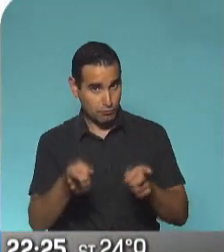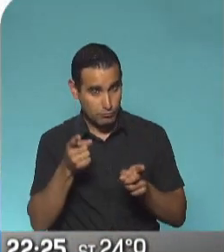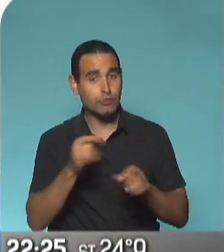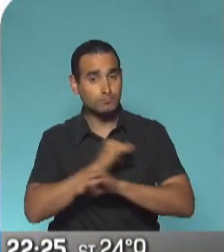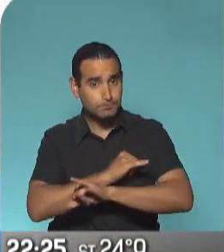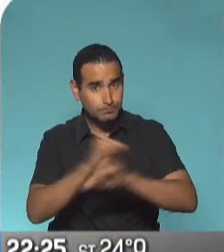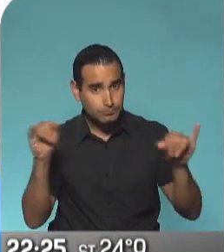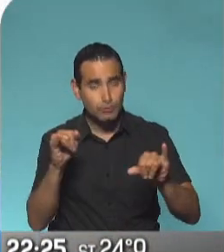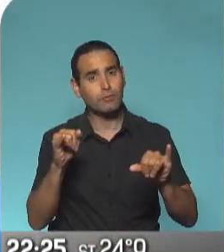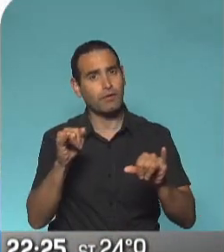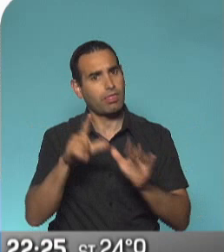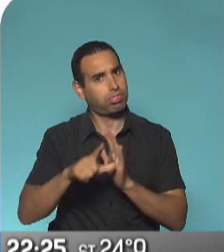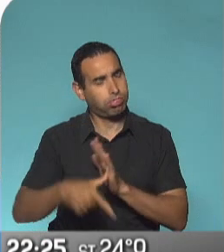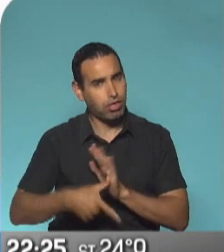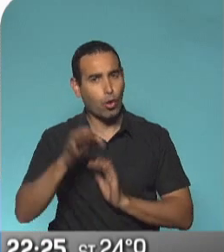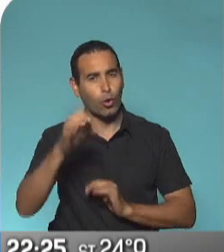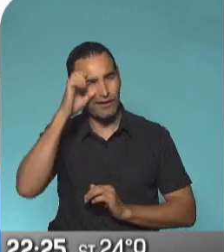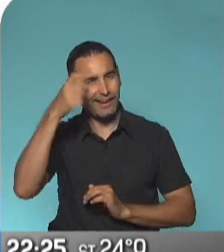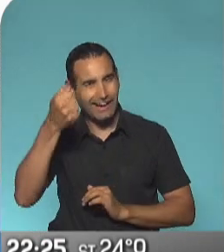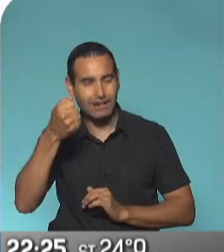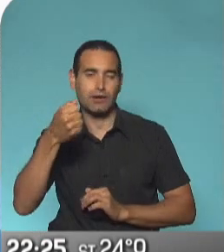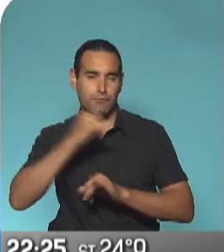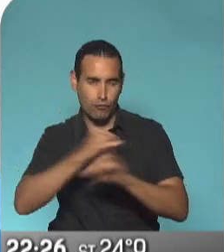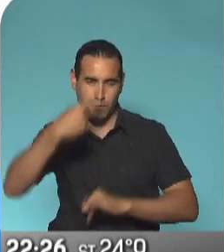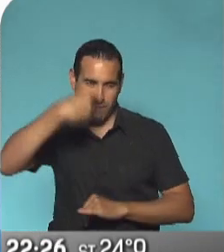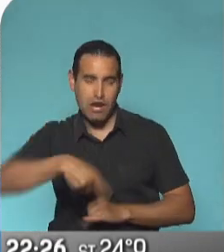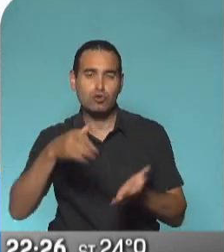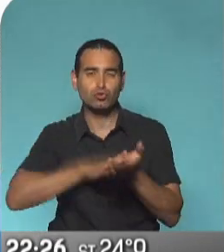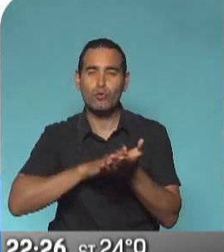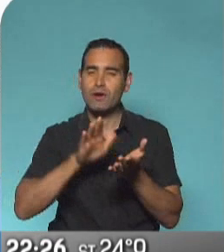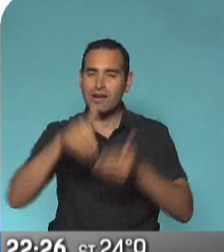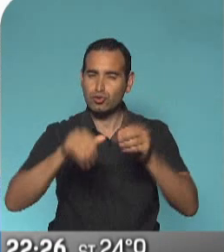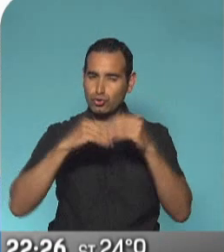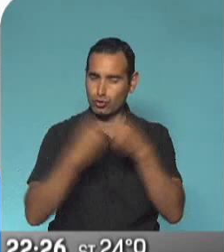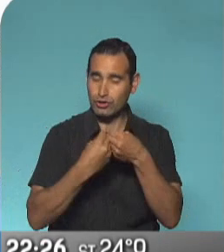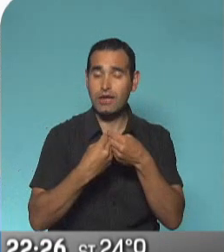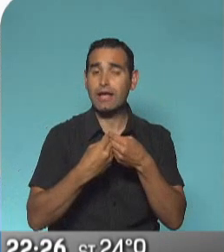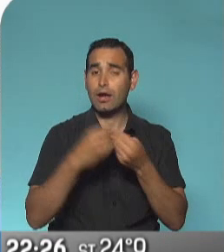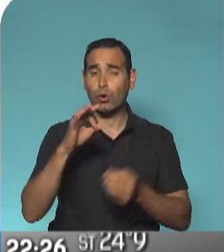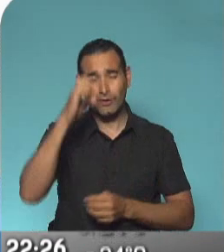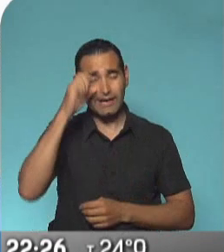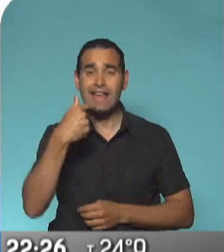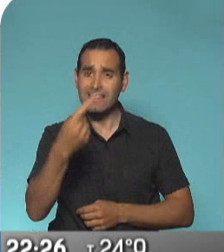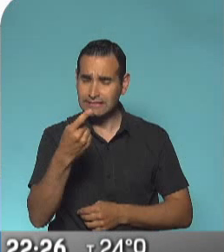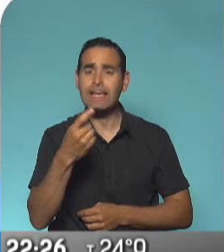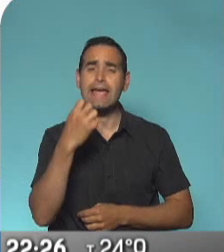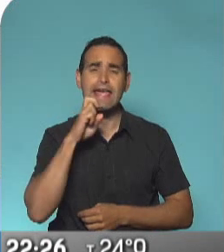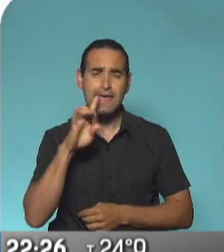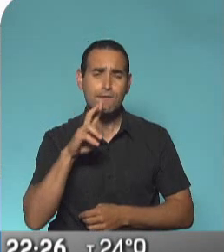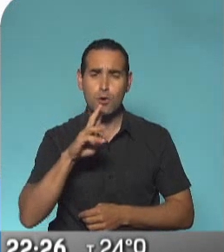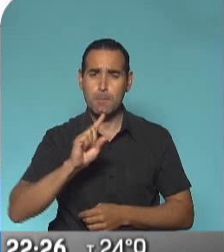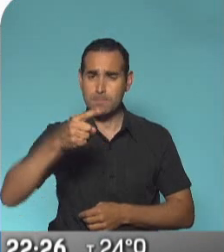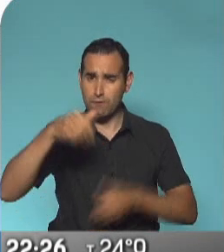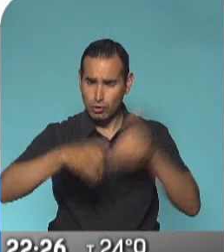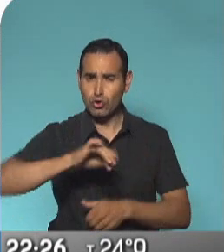un demorado informe final de la OEA sobre los resultados de las elecciones. El organismo reconoce que Morales ganó en primera vuelta, pero asegura